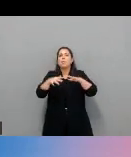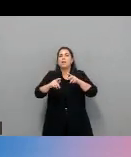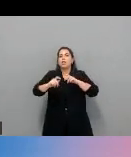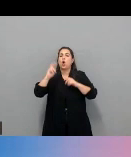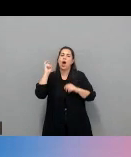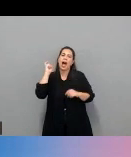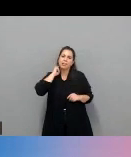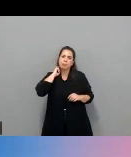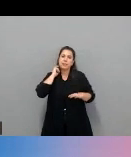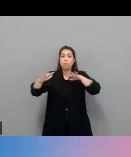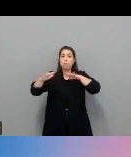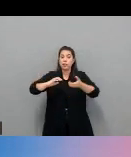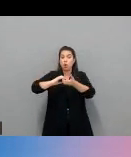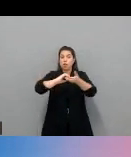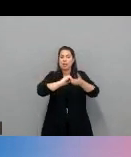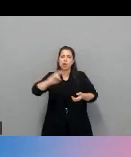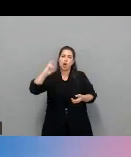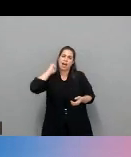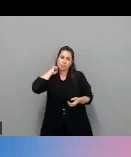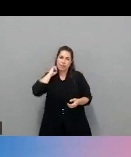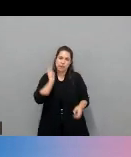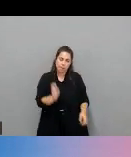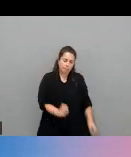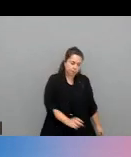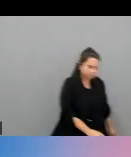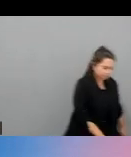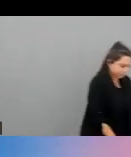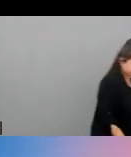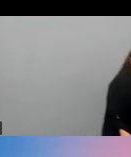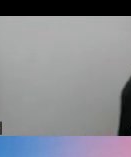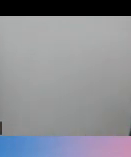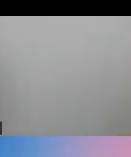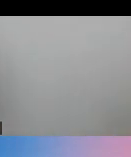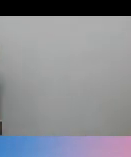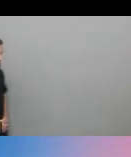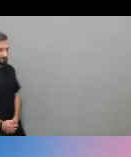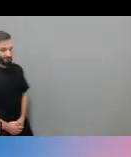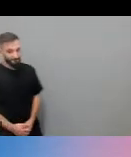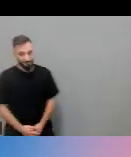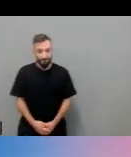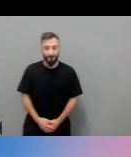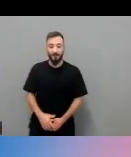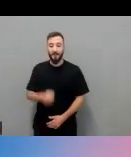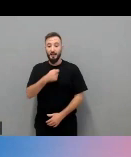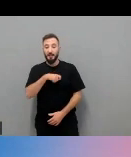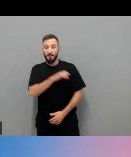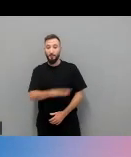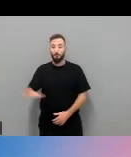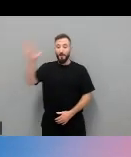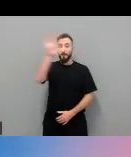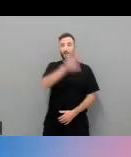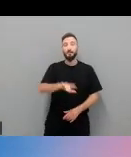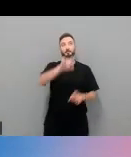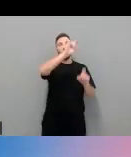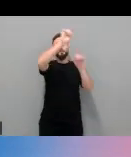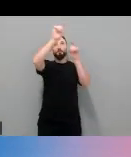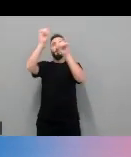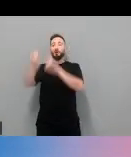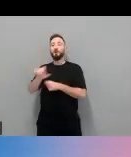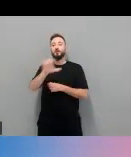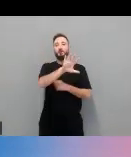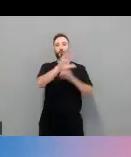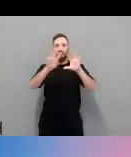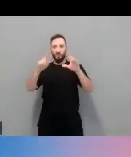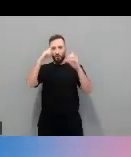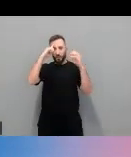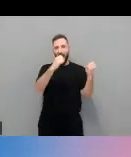de la Confederación ASPACE. En España somos 58 entidades repartidas por todo el territorio nacional.